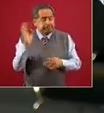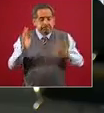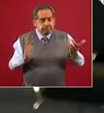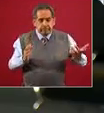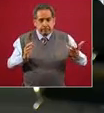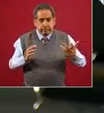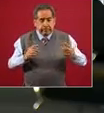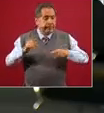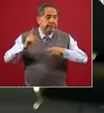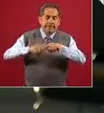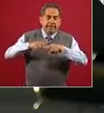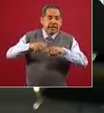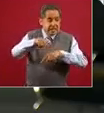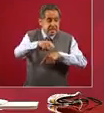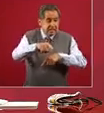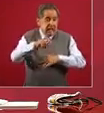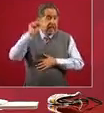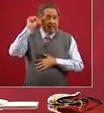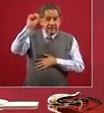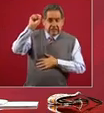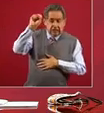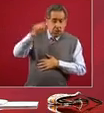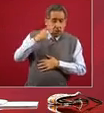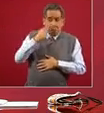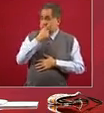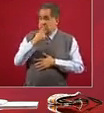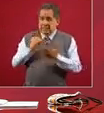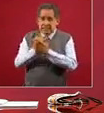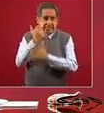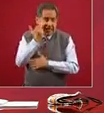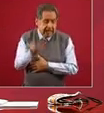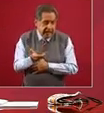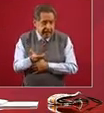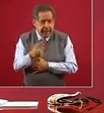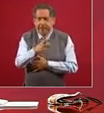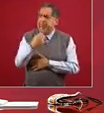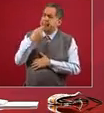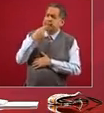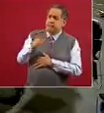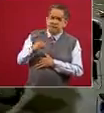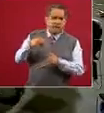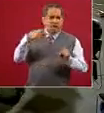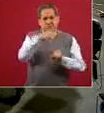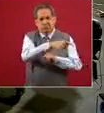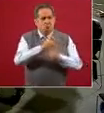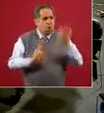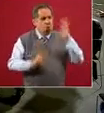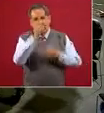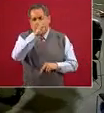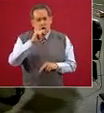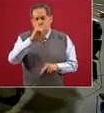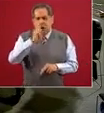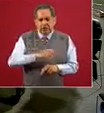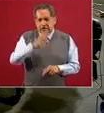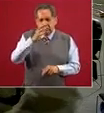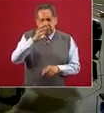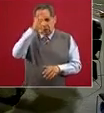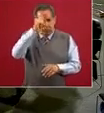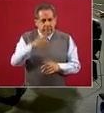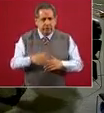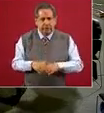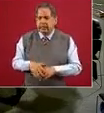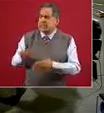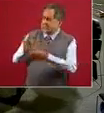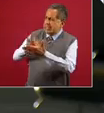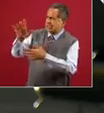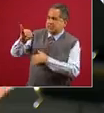el momento en el que el sindicato así lo decida, puede demandar la imputabilidad de la huelga ante la Junta. Gracias, pero parece